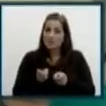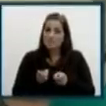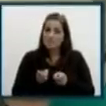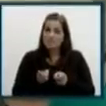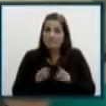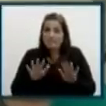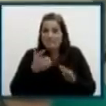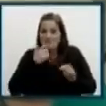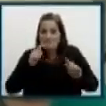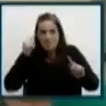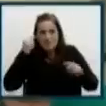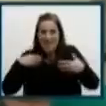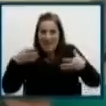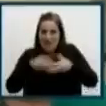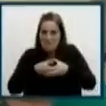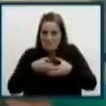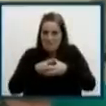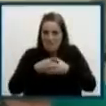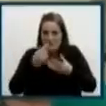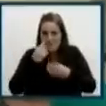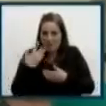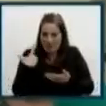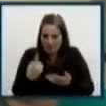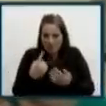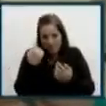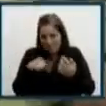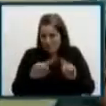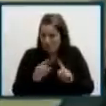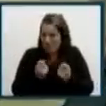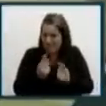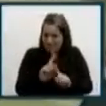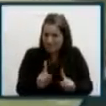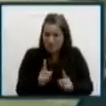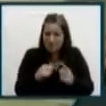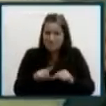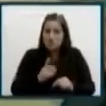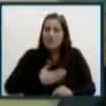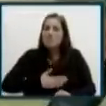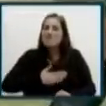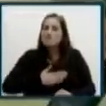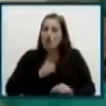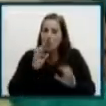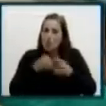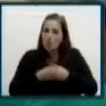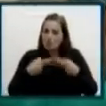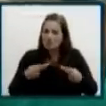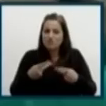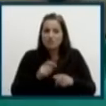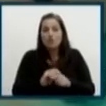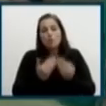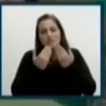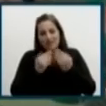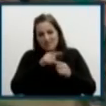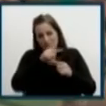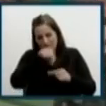todavía ni siquiera pensé en mi equipo, así que nadie me viene, no voy a ofrecer cargo a nadie. El único que tenés es el defensor. Te agradezco mucho, Daniel, la deferencia de haber bajado, sé